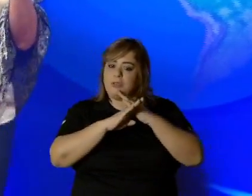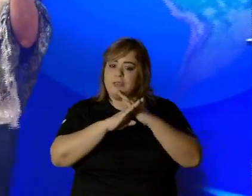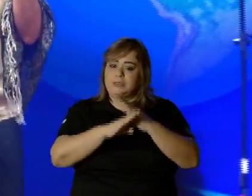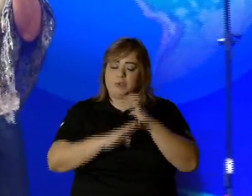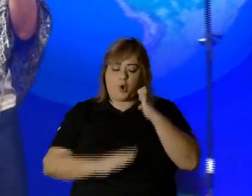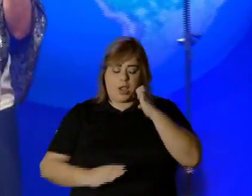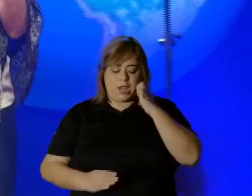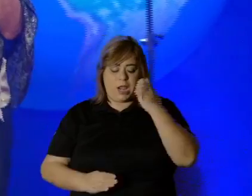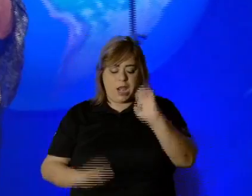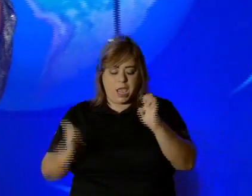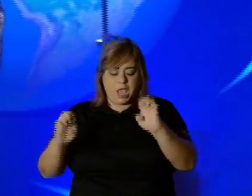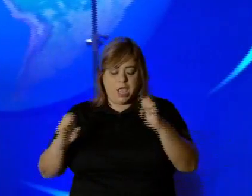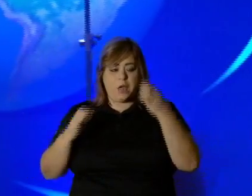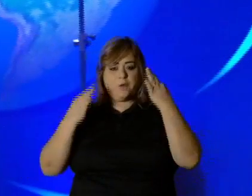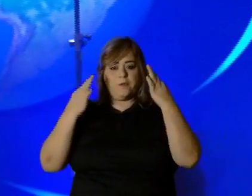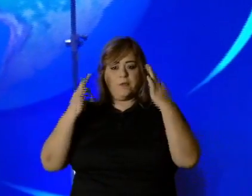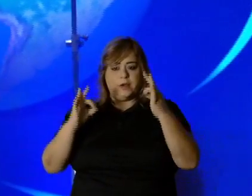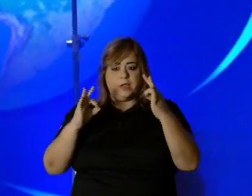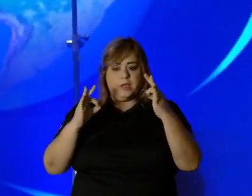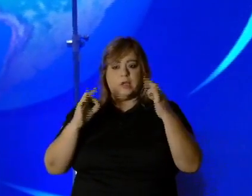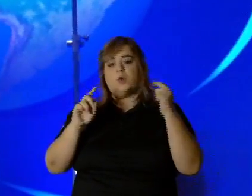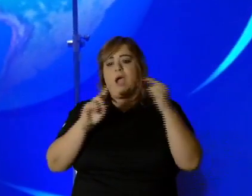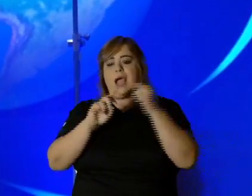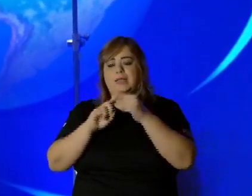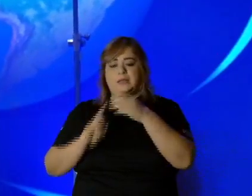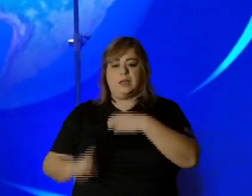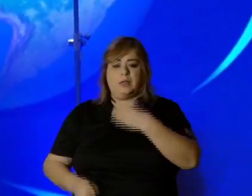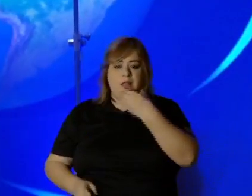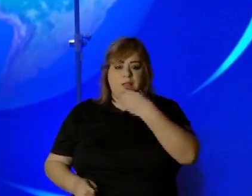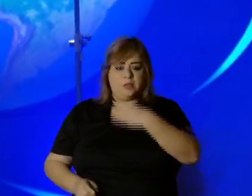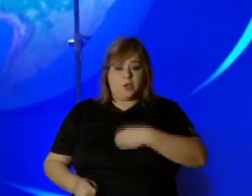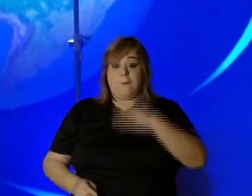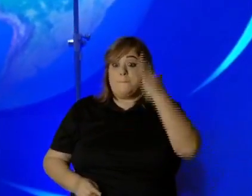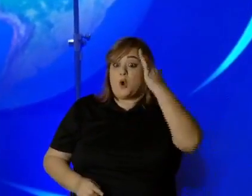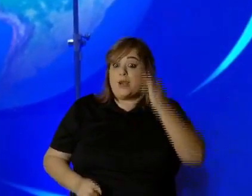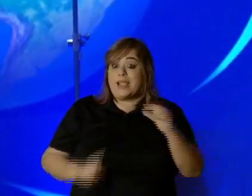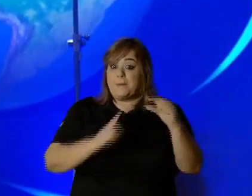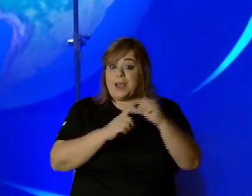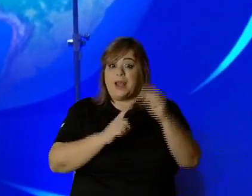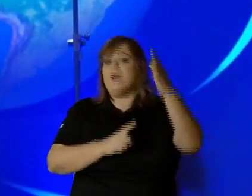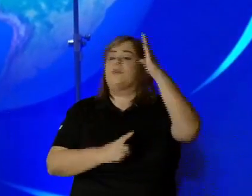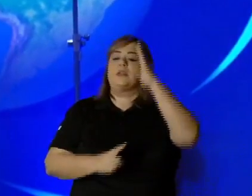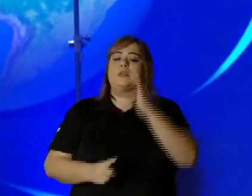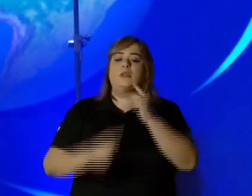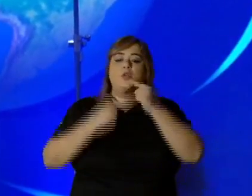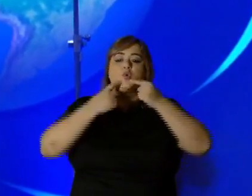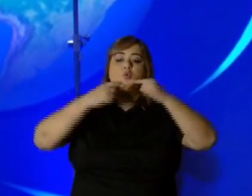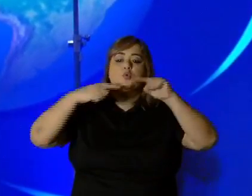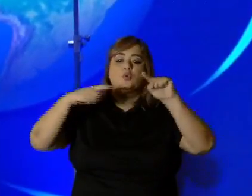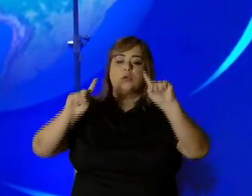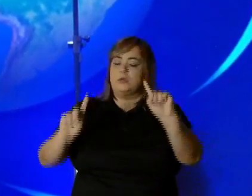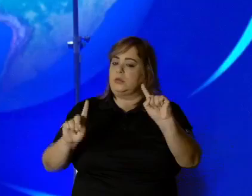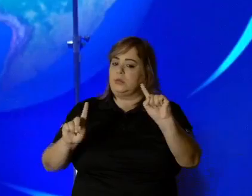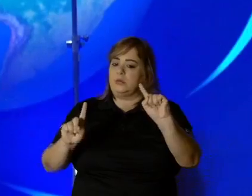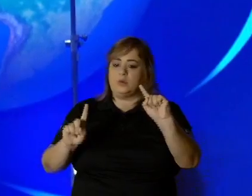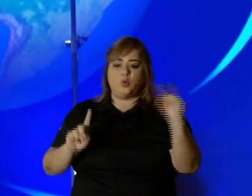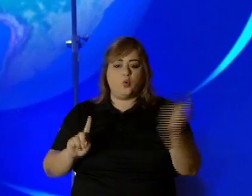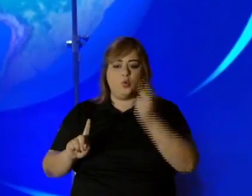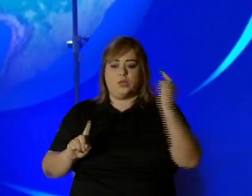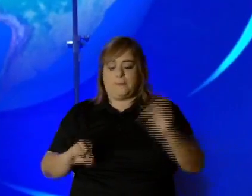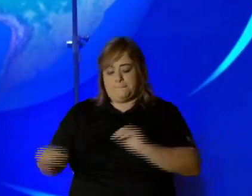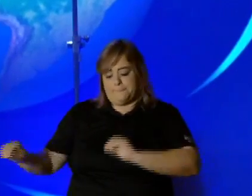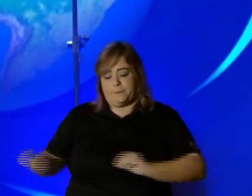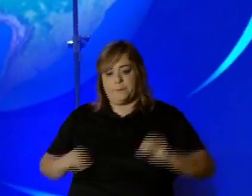brincando ahí. ¿Por qué? Porque la palabra se cumple, hermano. Pero tú tienes que creer y moverte en